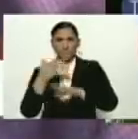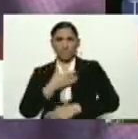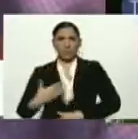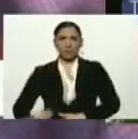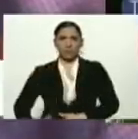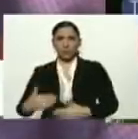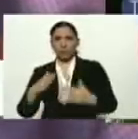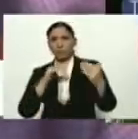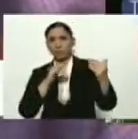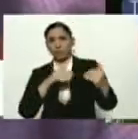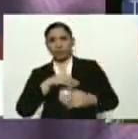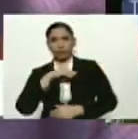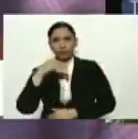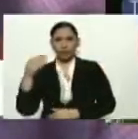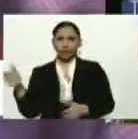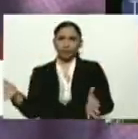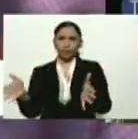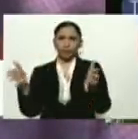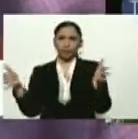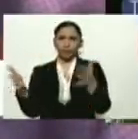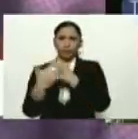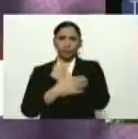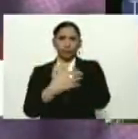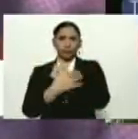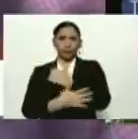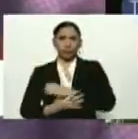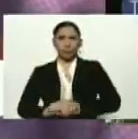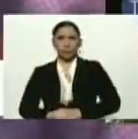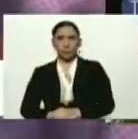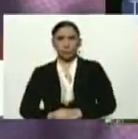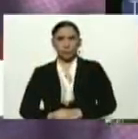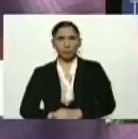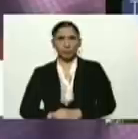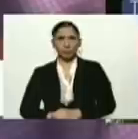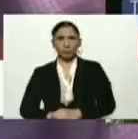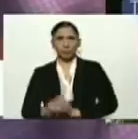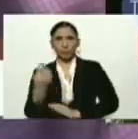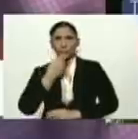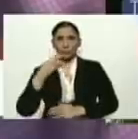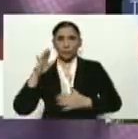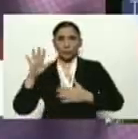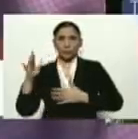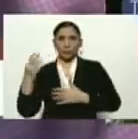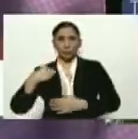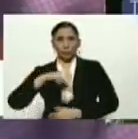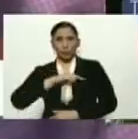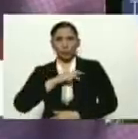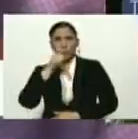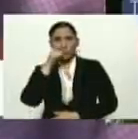esperanzador, alentador, que son compromisos con otros pueblos